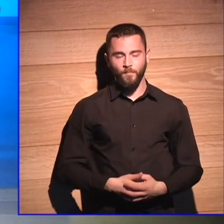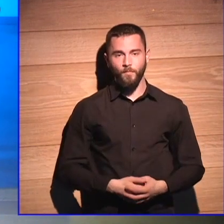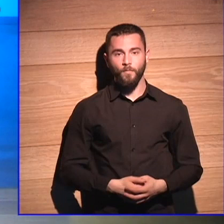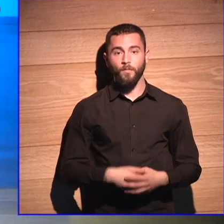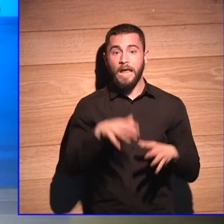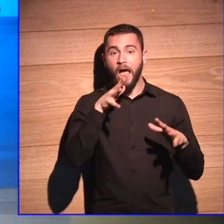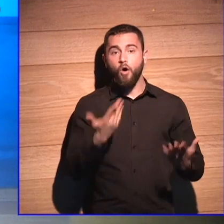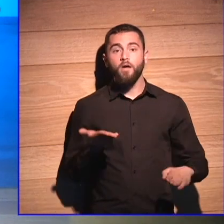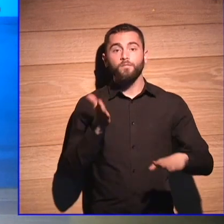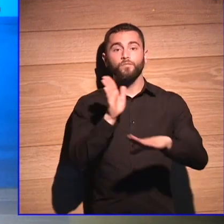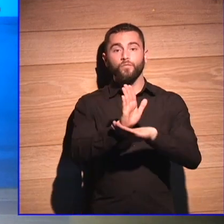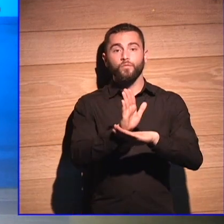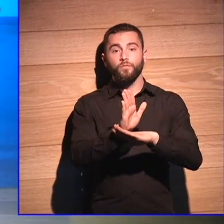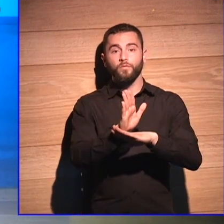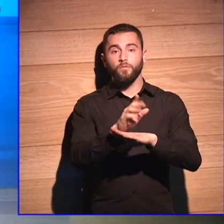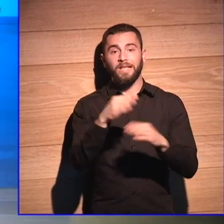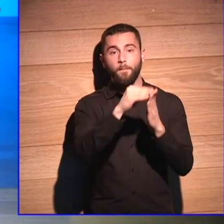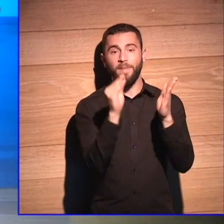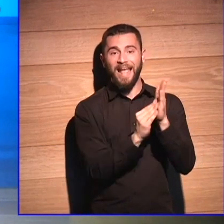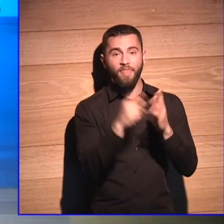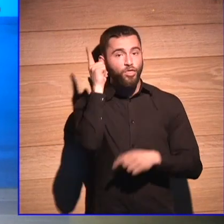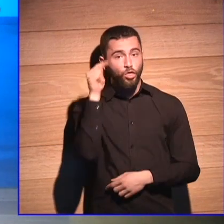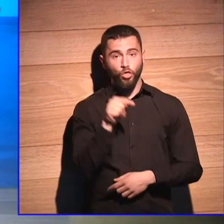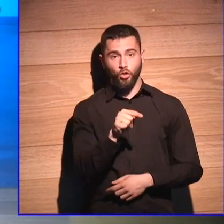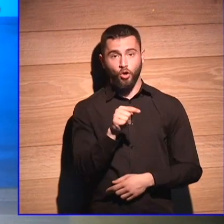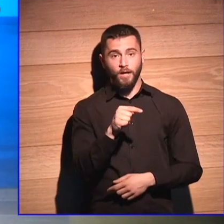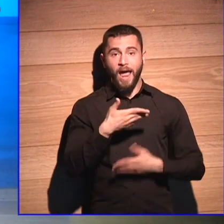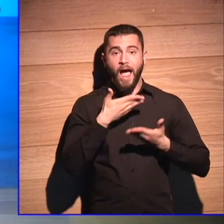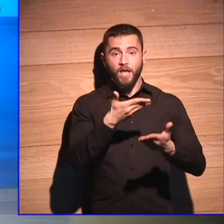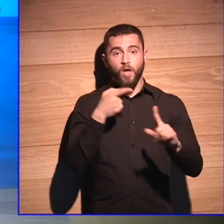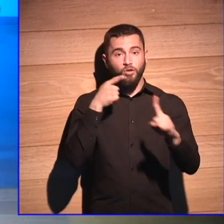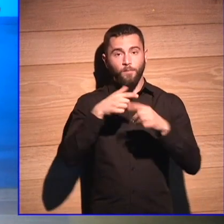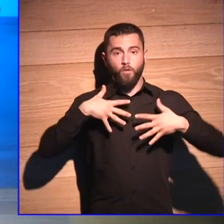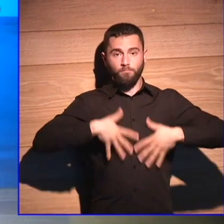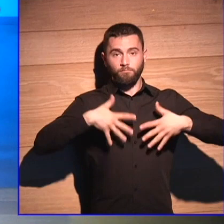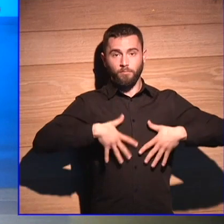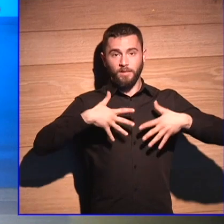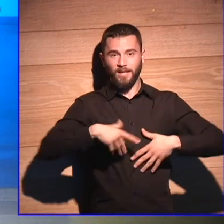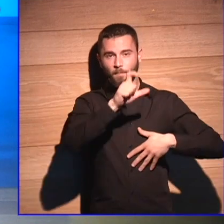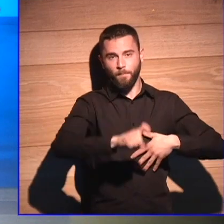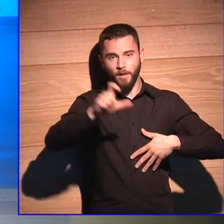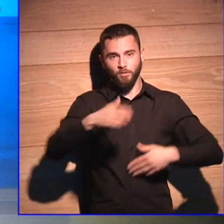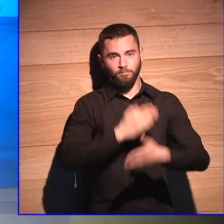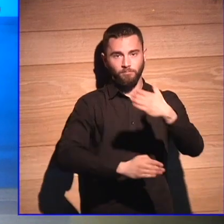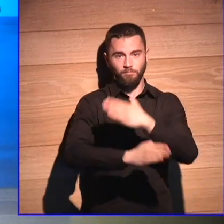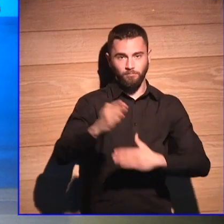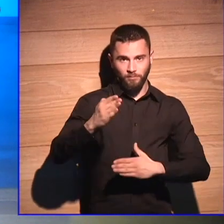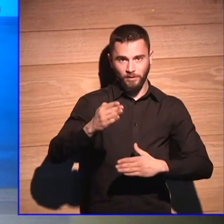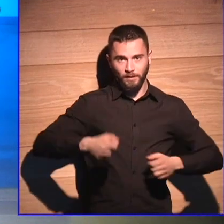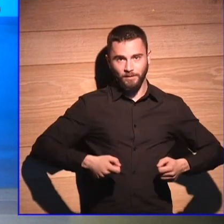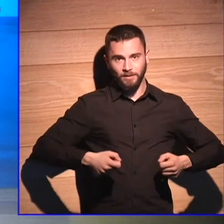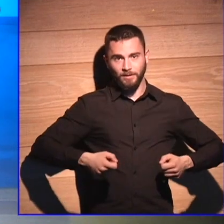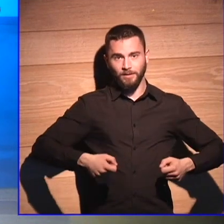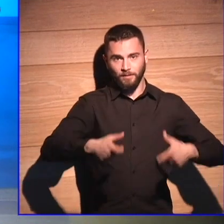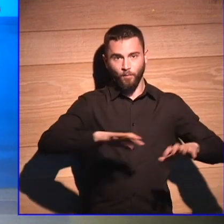Ahora les mostraré una de nuestras aplicaciones, que es ayudar a vestir a personas que pueden tener movilidad reducida. En